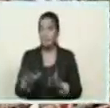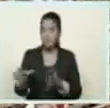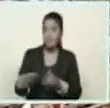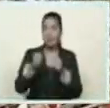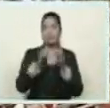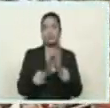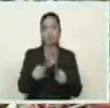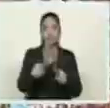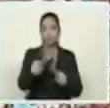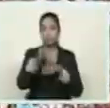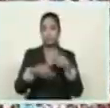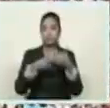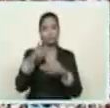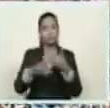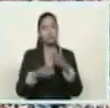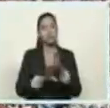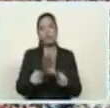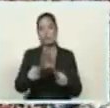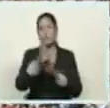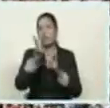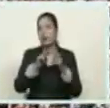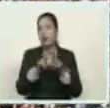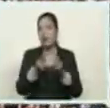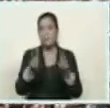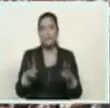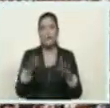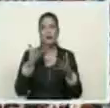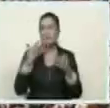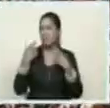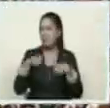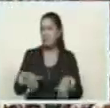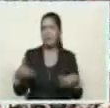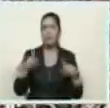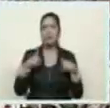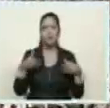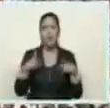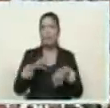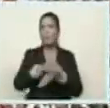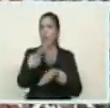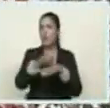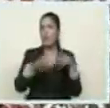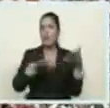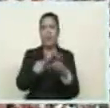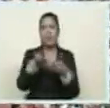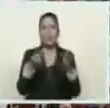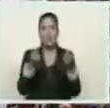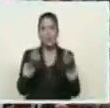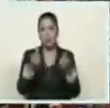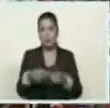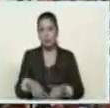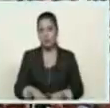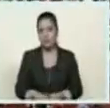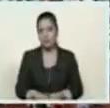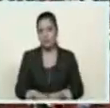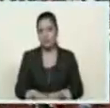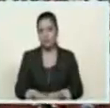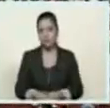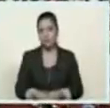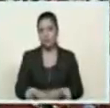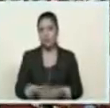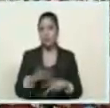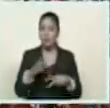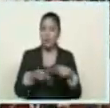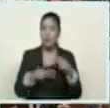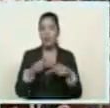recuperar la prosperidad perdida y afectada por la guerra económica es un